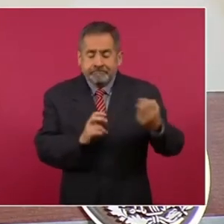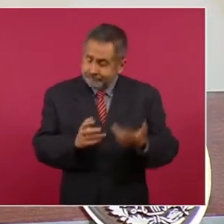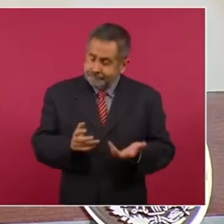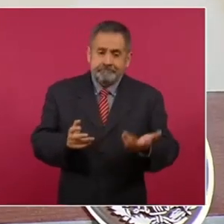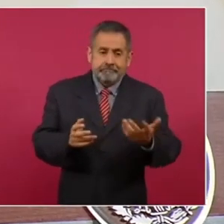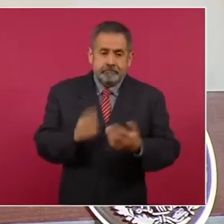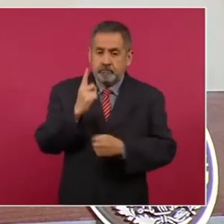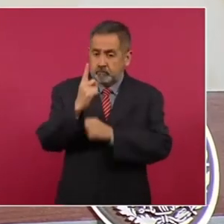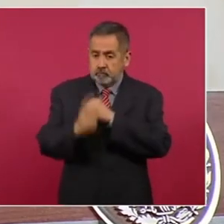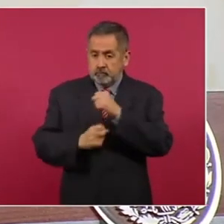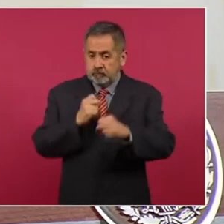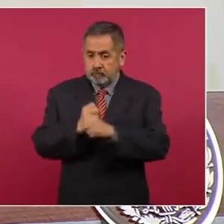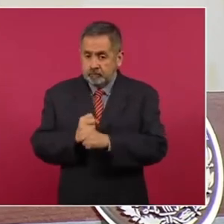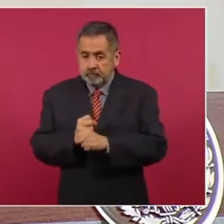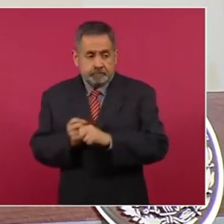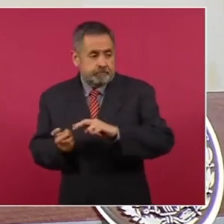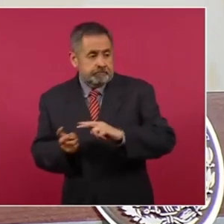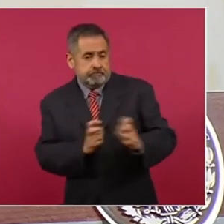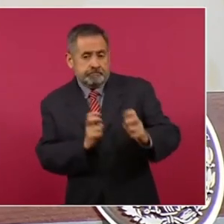Al año